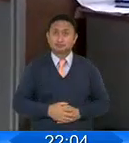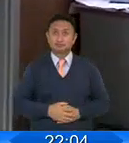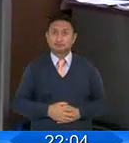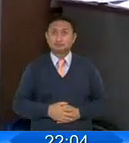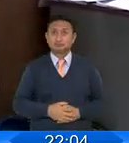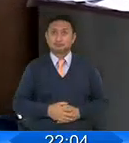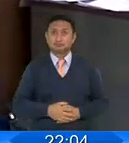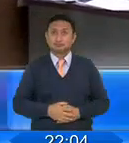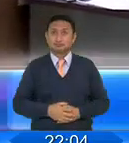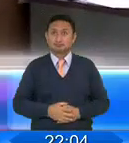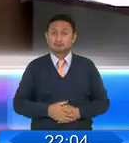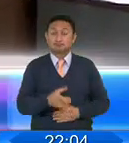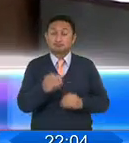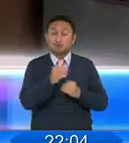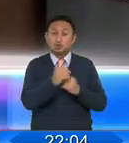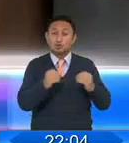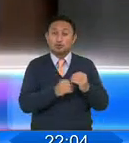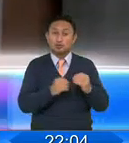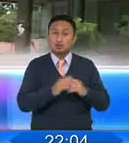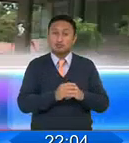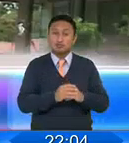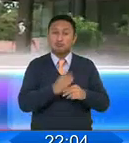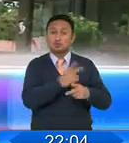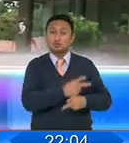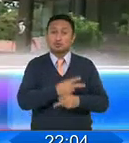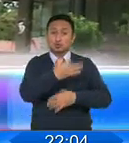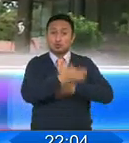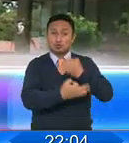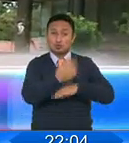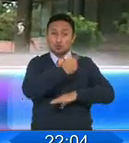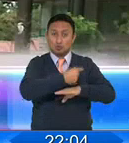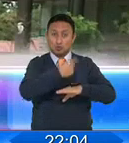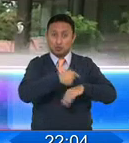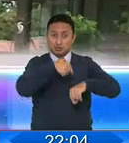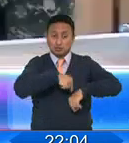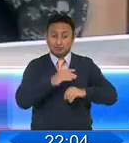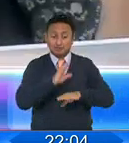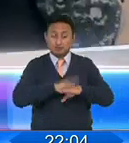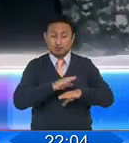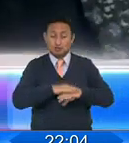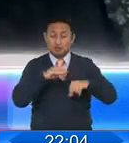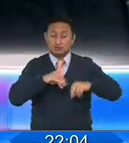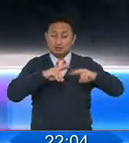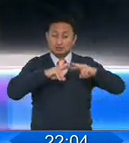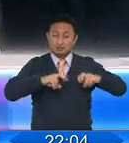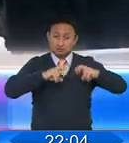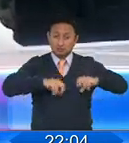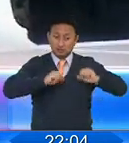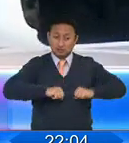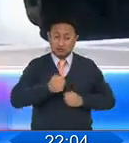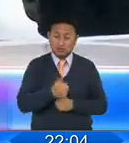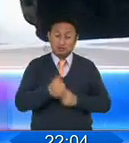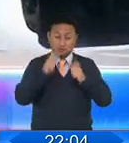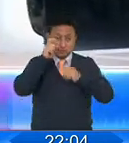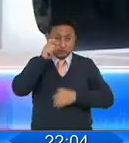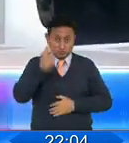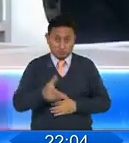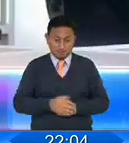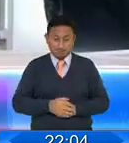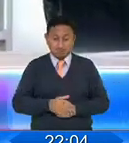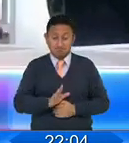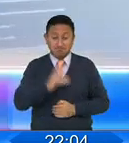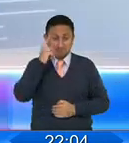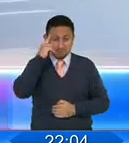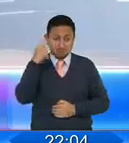El allanamiento a las oficinas del Consejo de la Judicatura del Guayas tuvo lugar por una investigación que abrió la Fiscalía. Se presume que